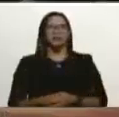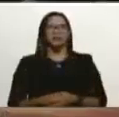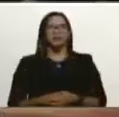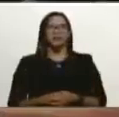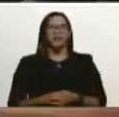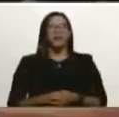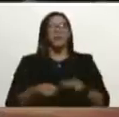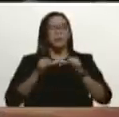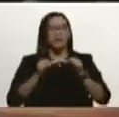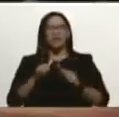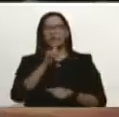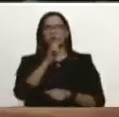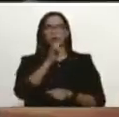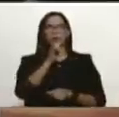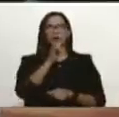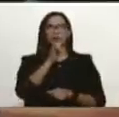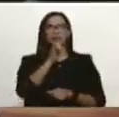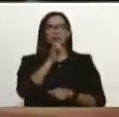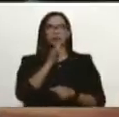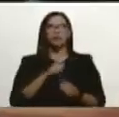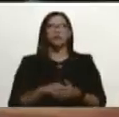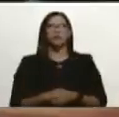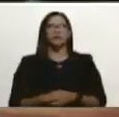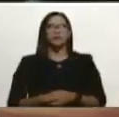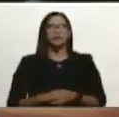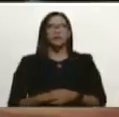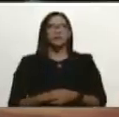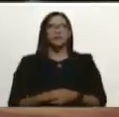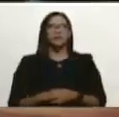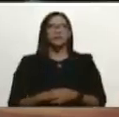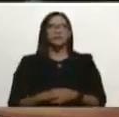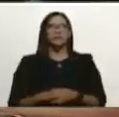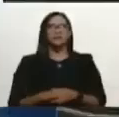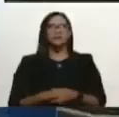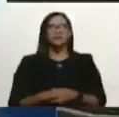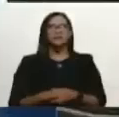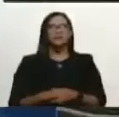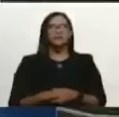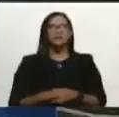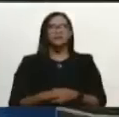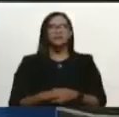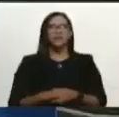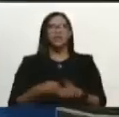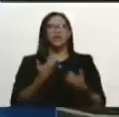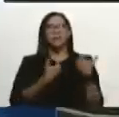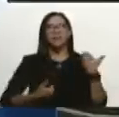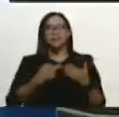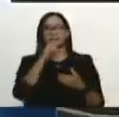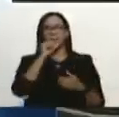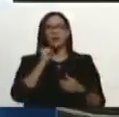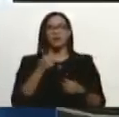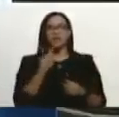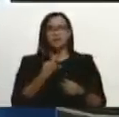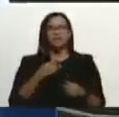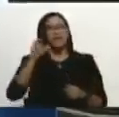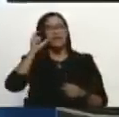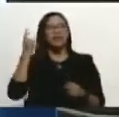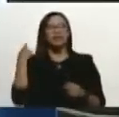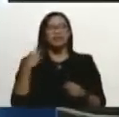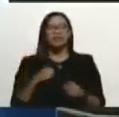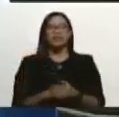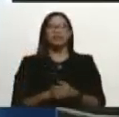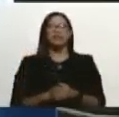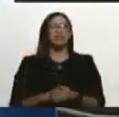Bueno, vamos a continuar con más información porque el día de hoy, María Gabriela, se han dado un duro golpe de la corrupción. Justamente el presidente Nicolás Maduro Moros decía el día de ayer que caiga